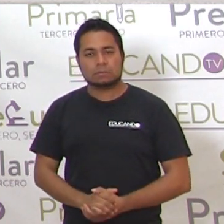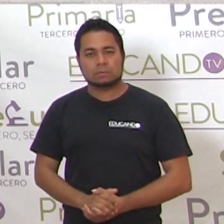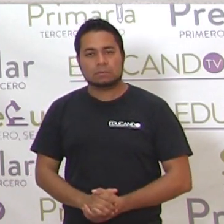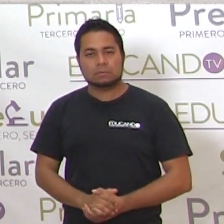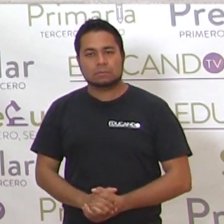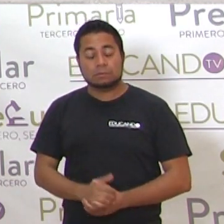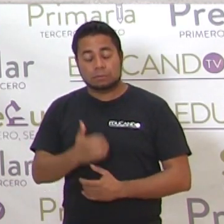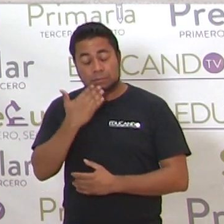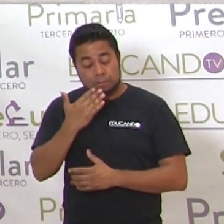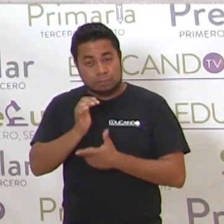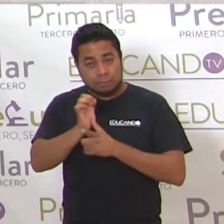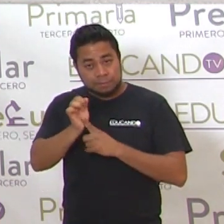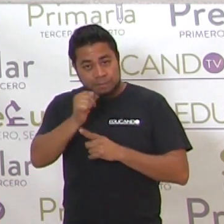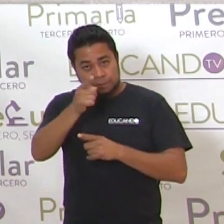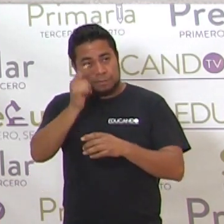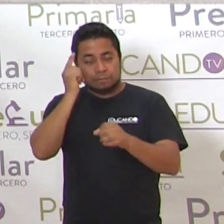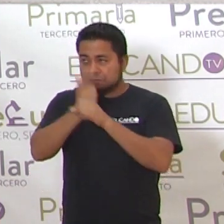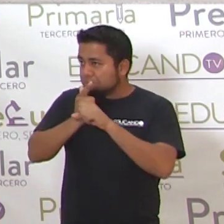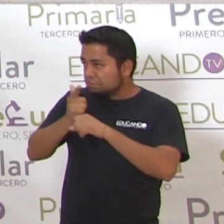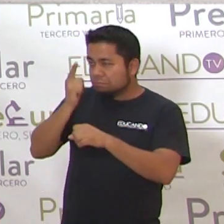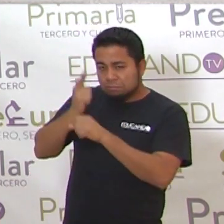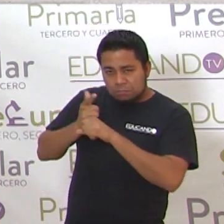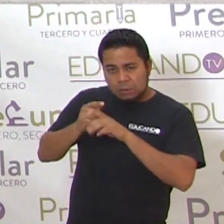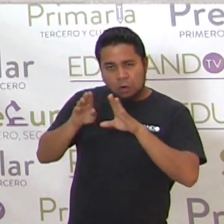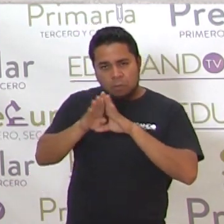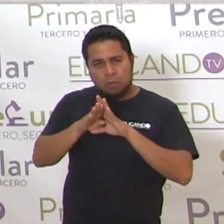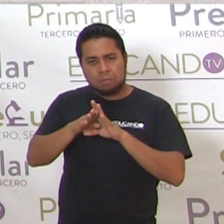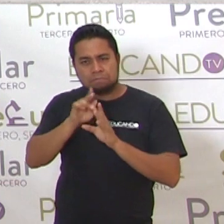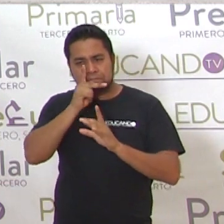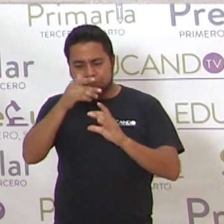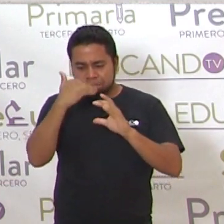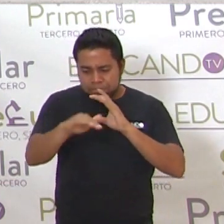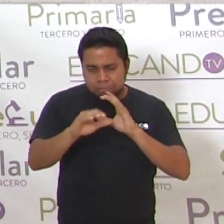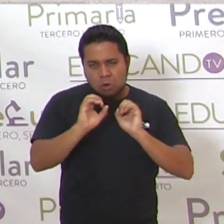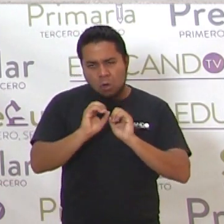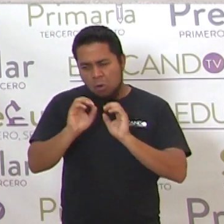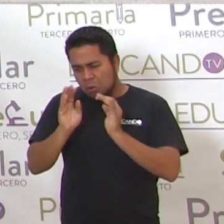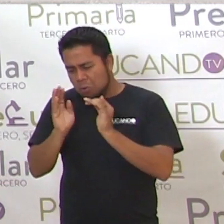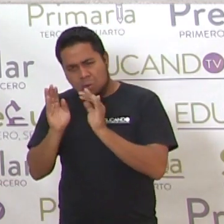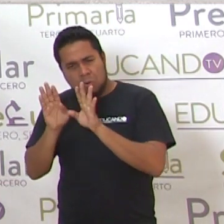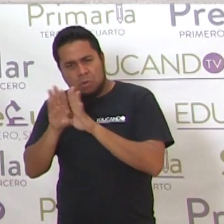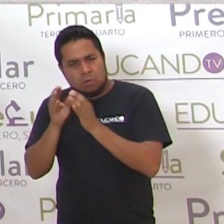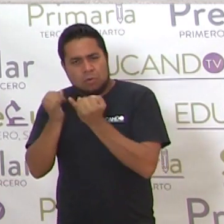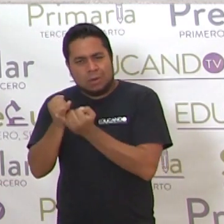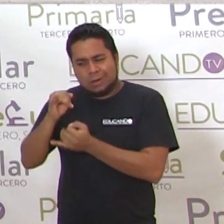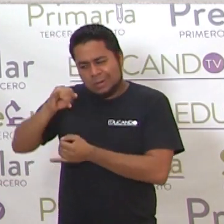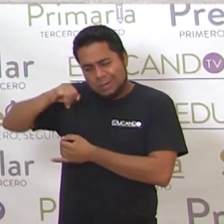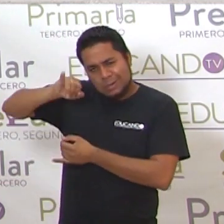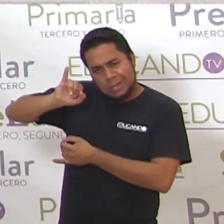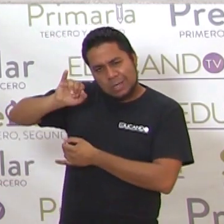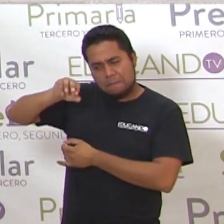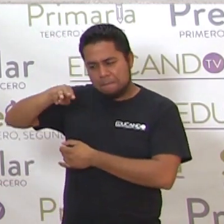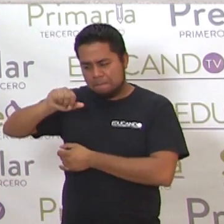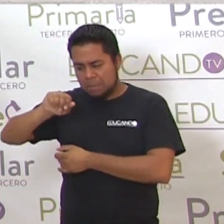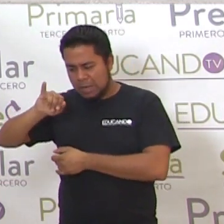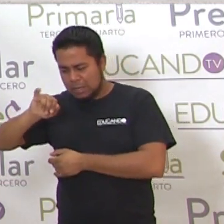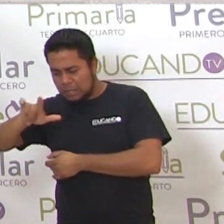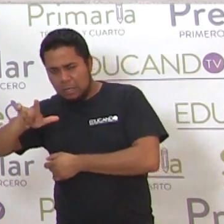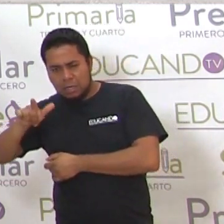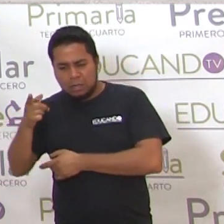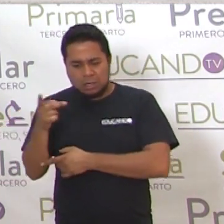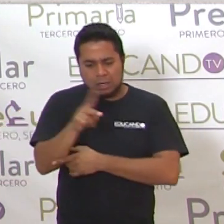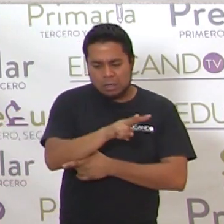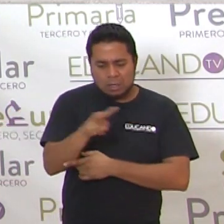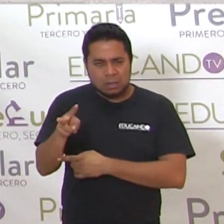tú puedes reconocerlo como correo electrónico o como email cualquiera de las dos formas son